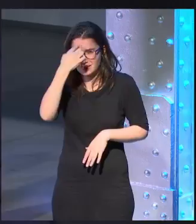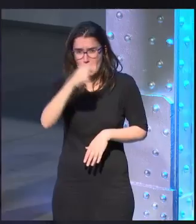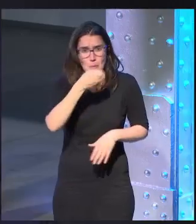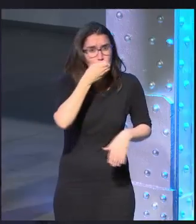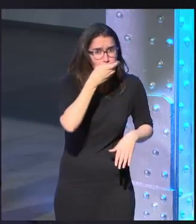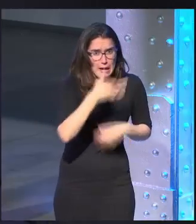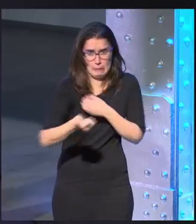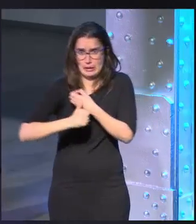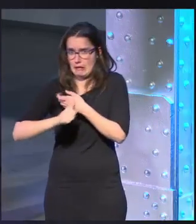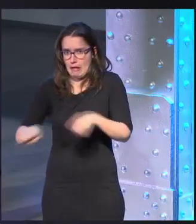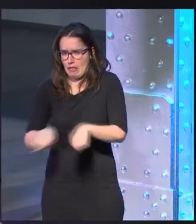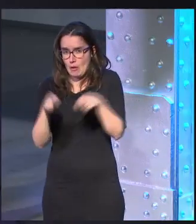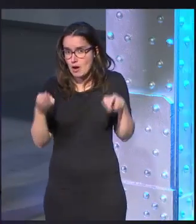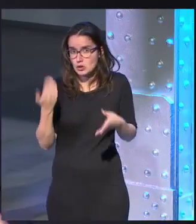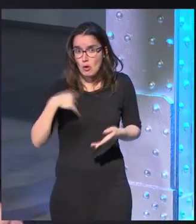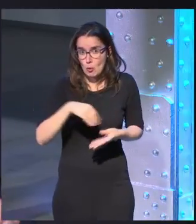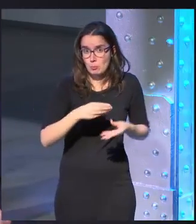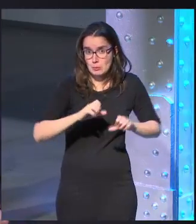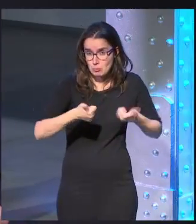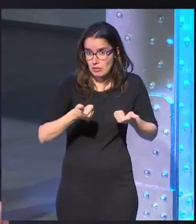Yo empecé también como en ellos, con una porquería